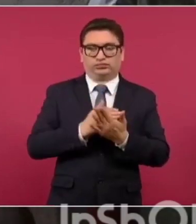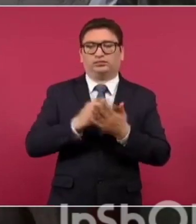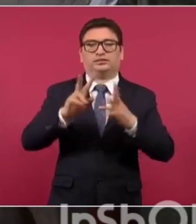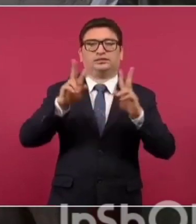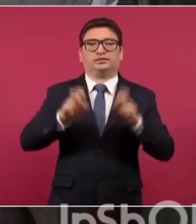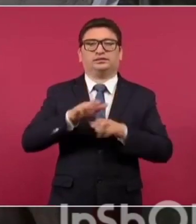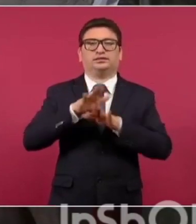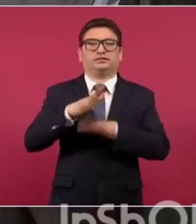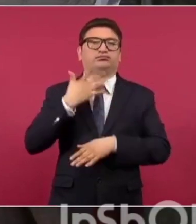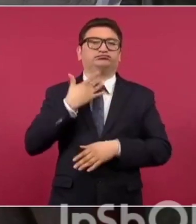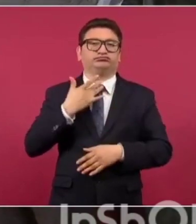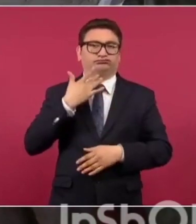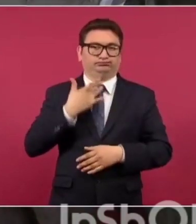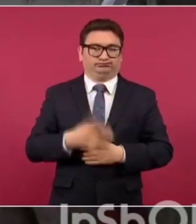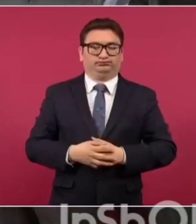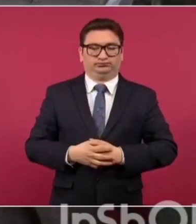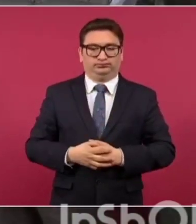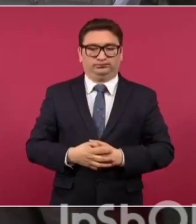energéticos.